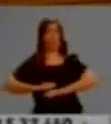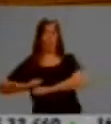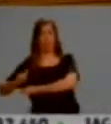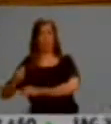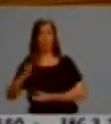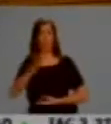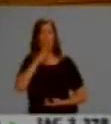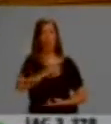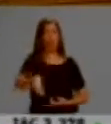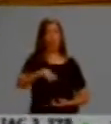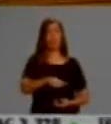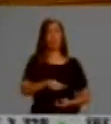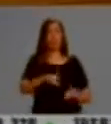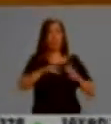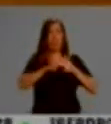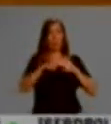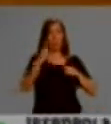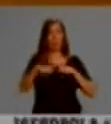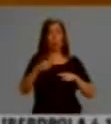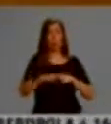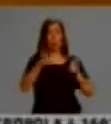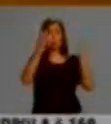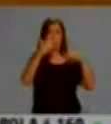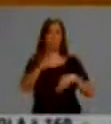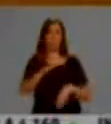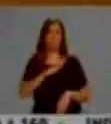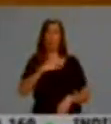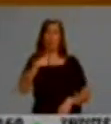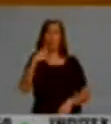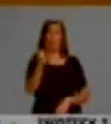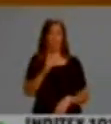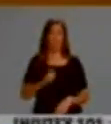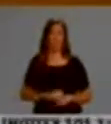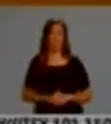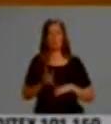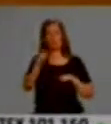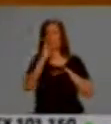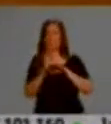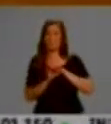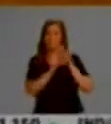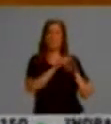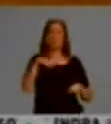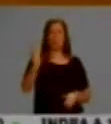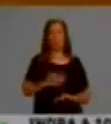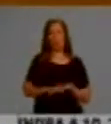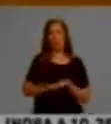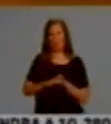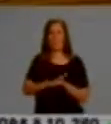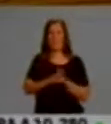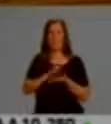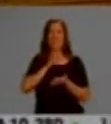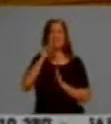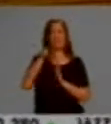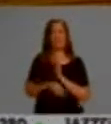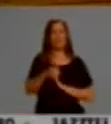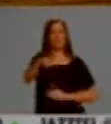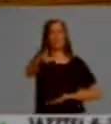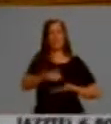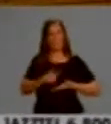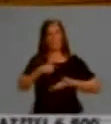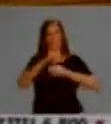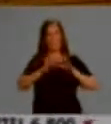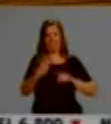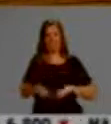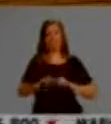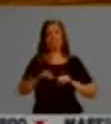no disponían de mecanismos para ello. Pero dejemos para después un comentario más amplio sobre las mociones de